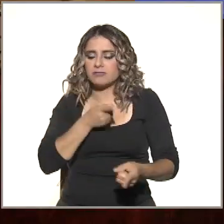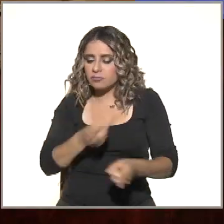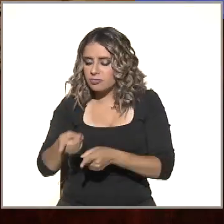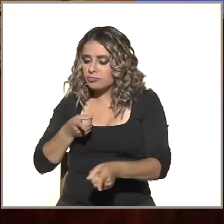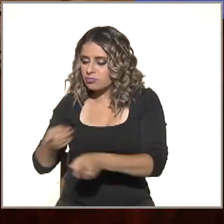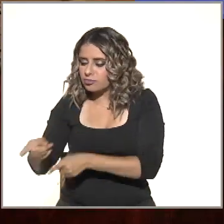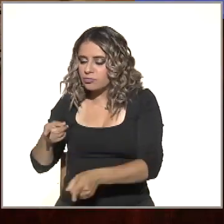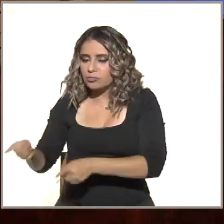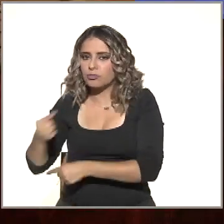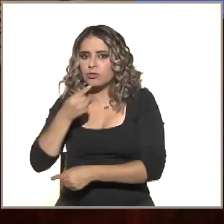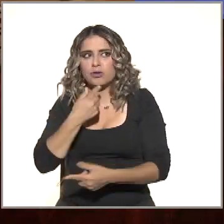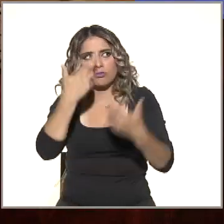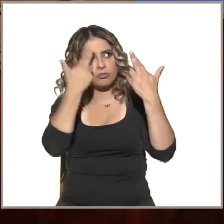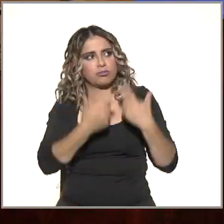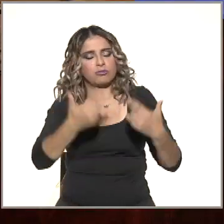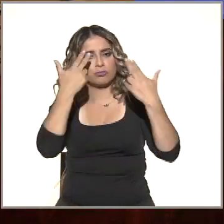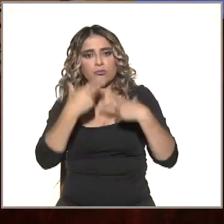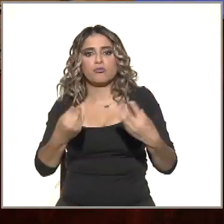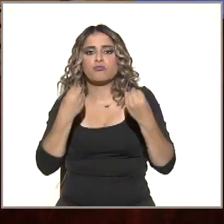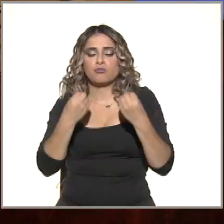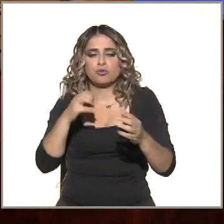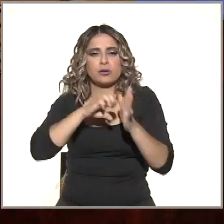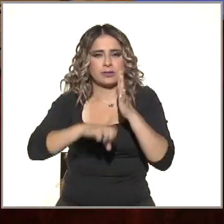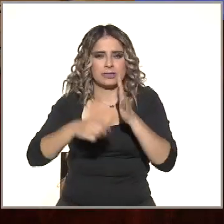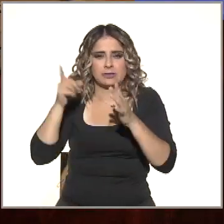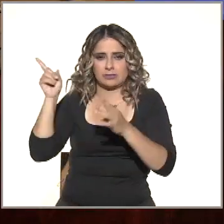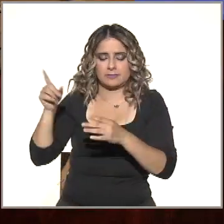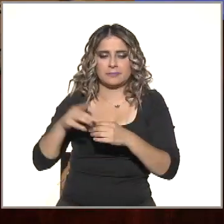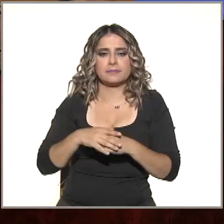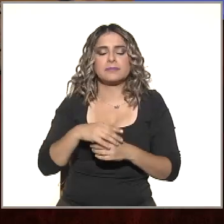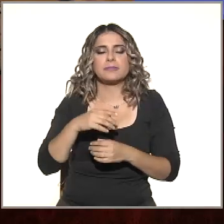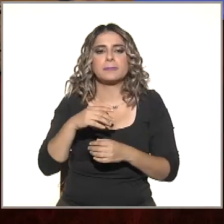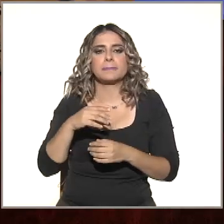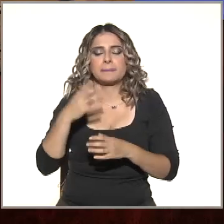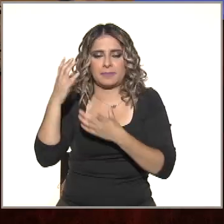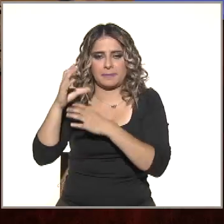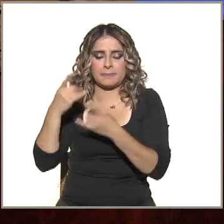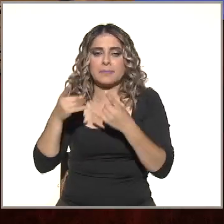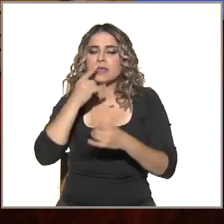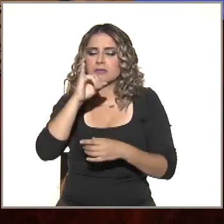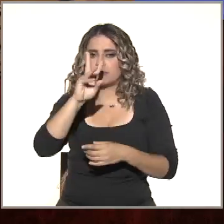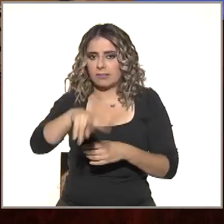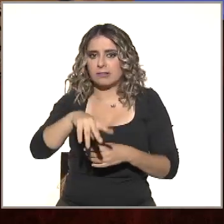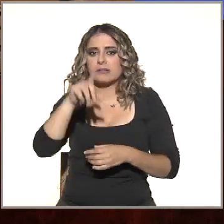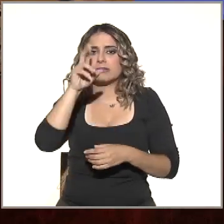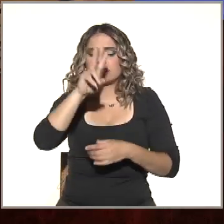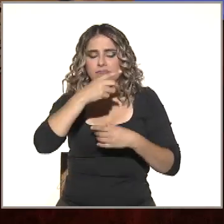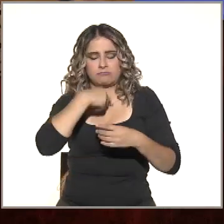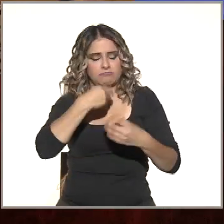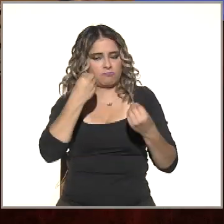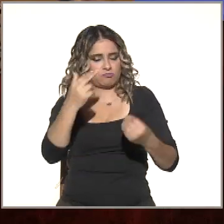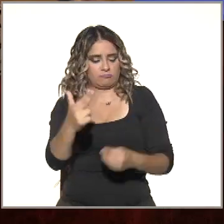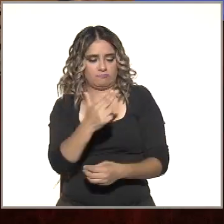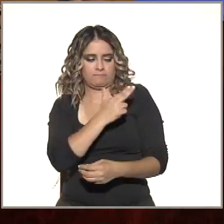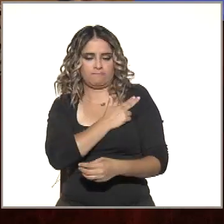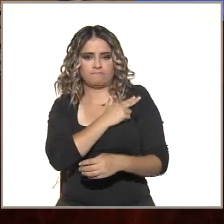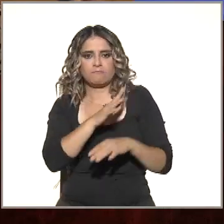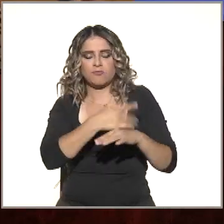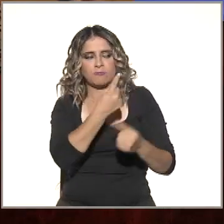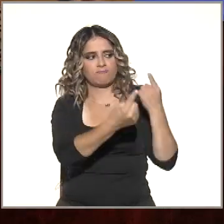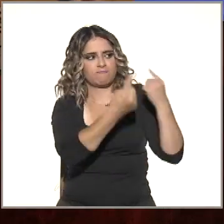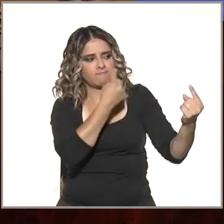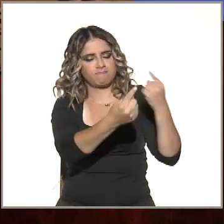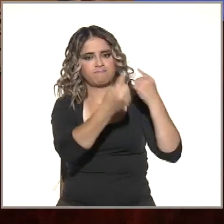les ha impactado. Ejemplo, Alma Delia Nava, que dice, es verdad, ¿cuánto daño me ha hecho el tipo de